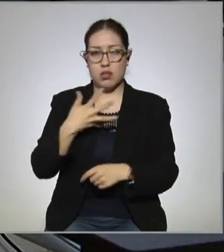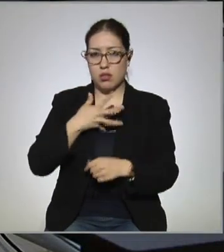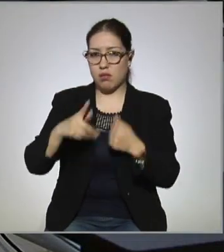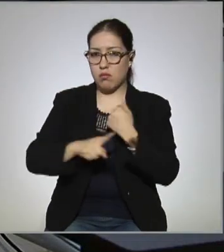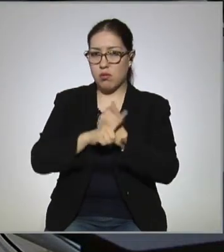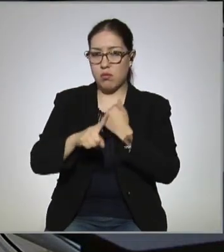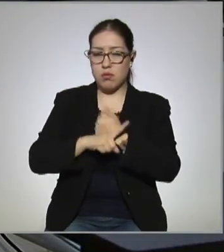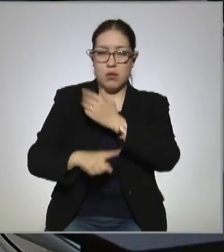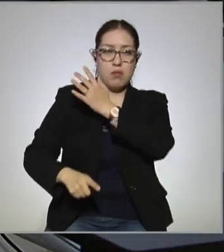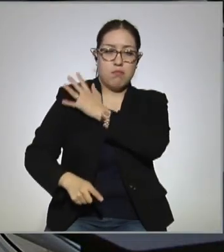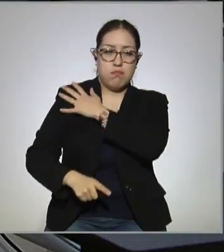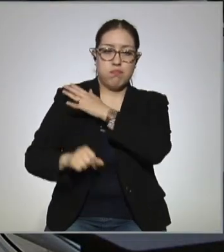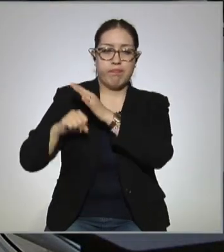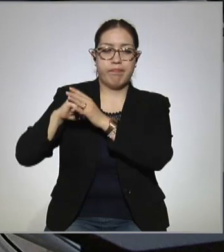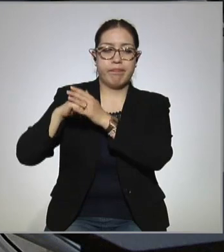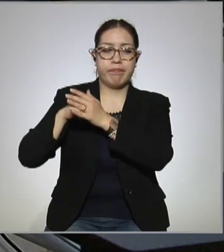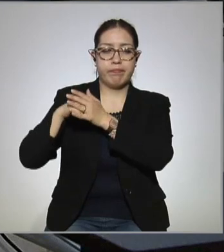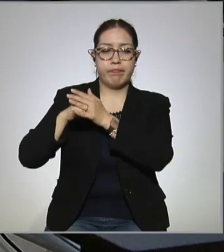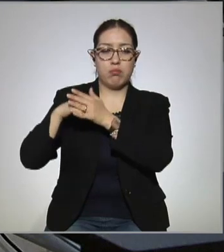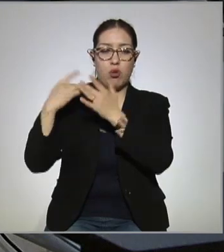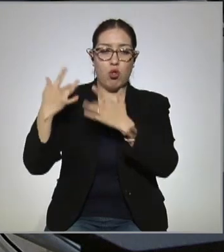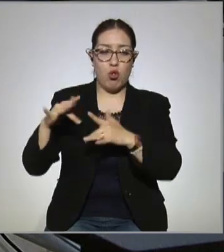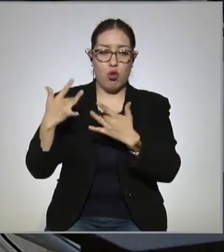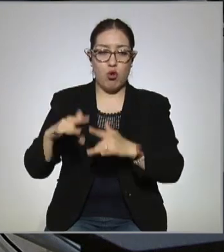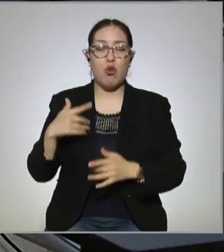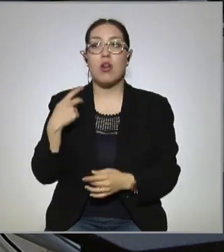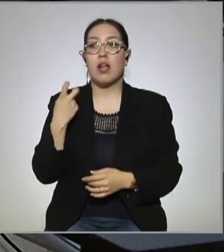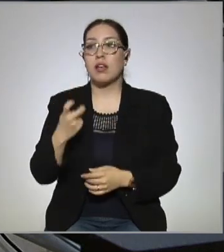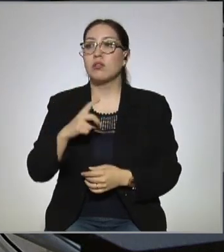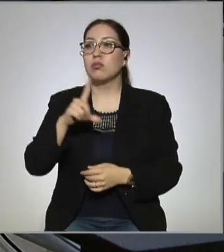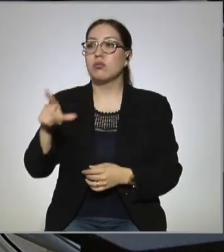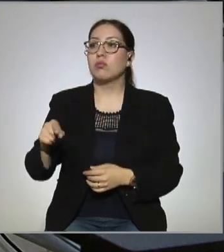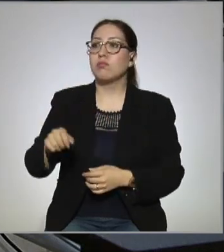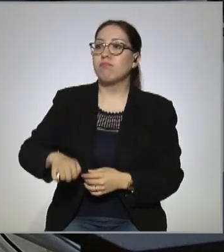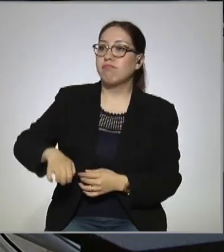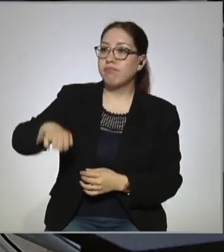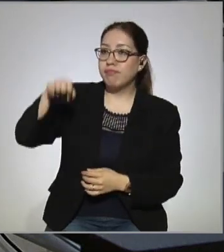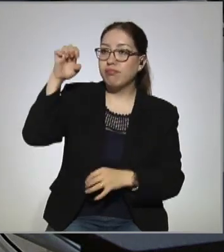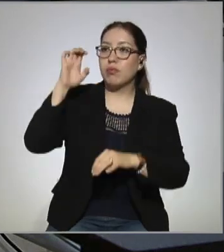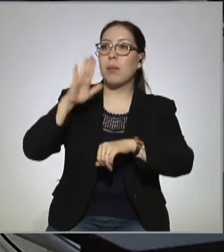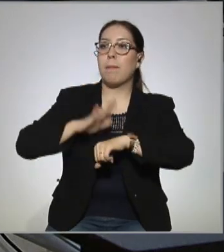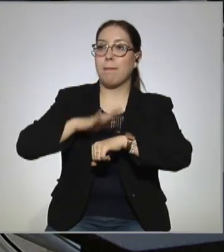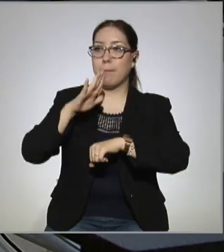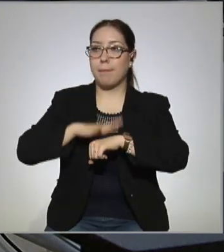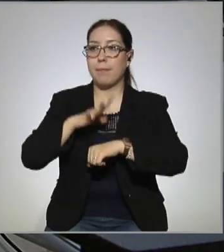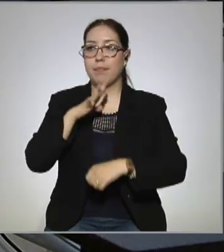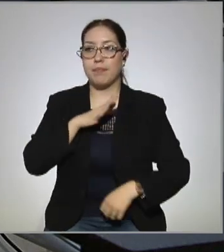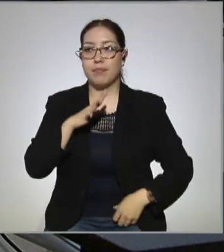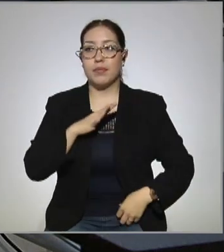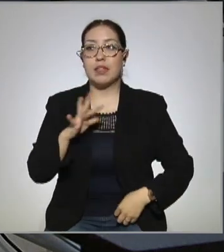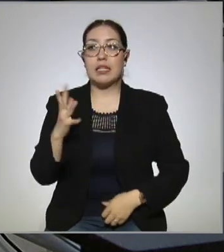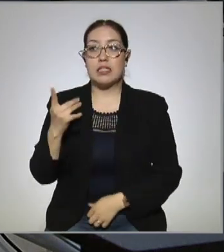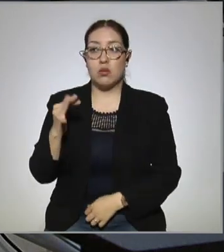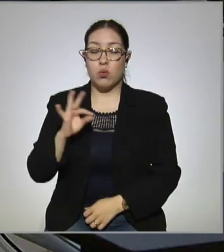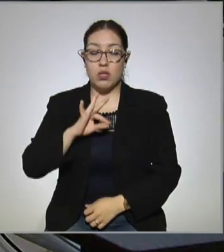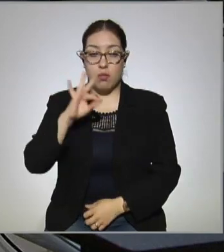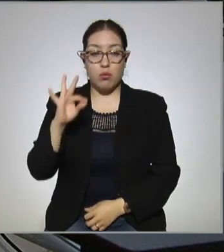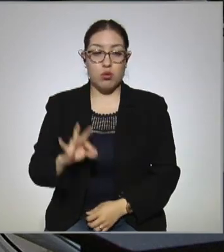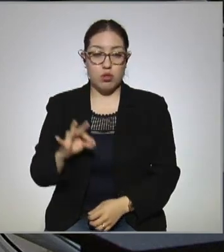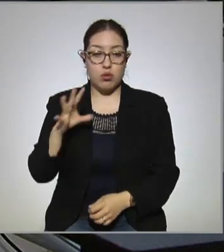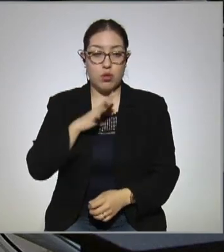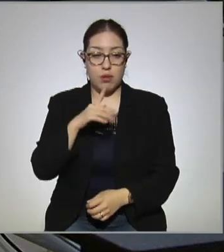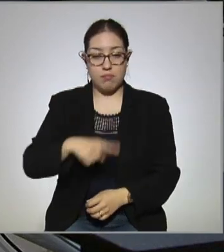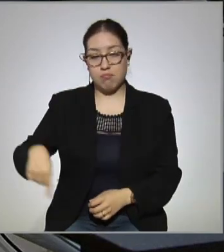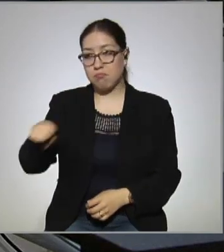rotador o alguna lesión del manguito rotador y esto va a incrementar con la edad de los pacientes. llegando a ser hasta del 50% hasta en